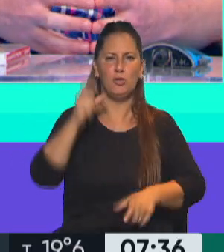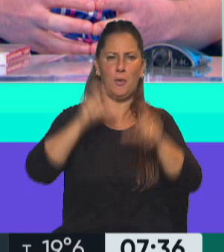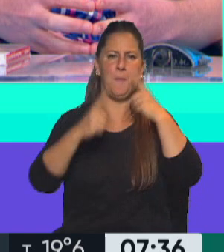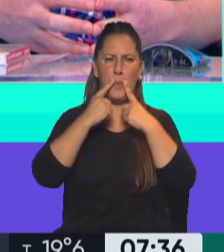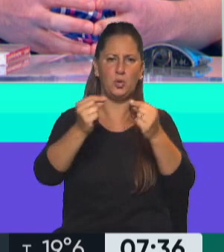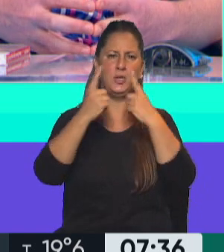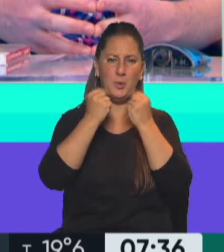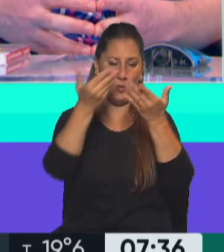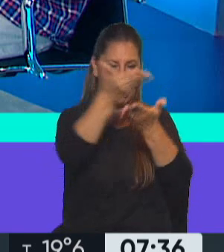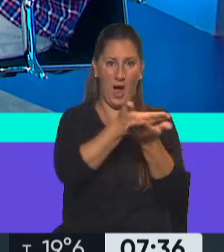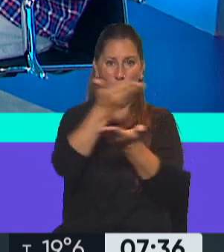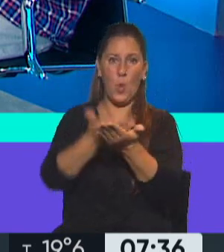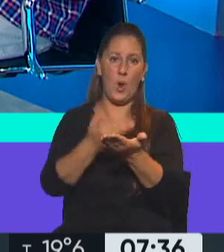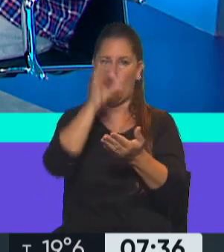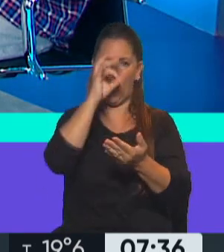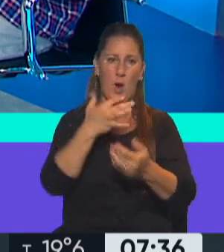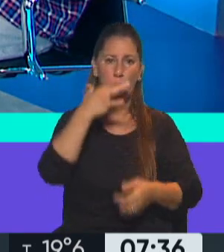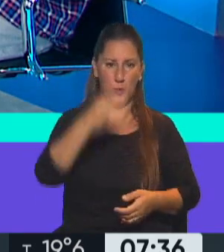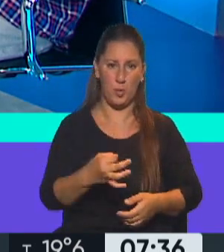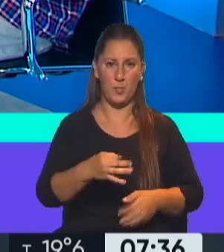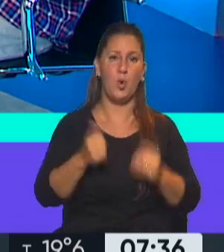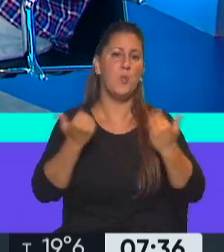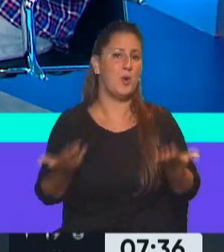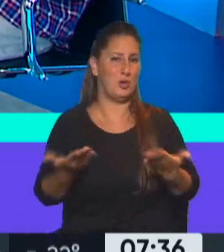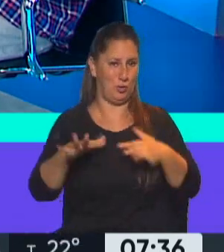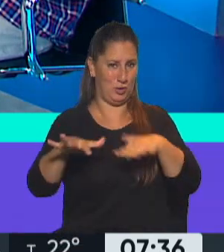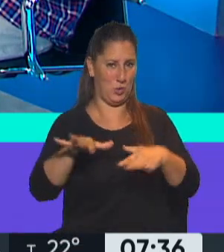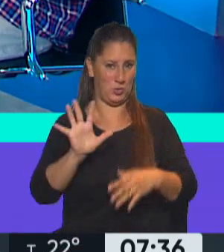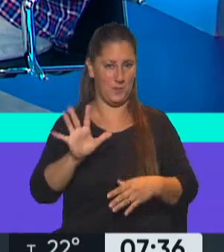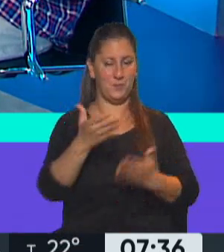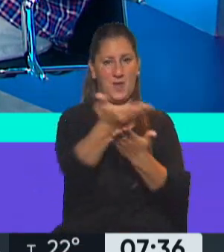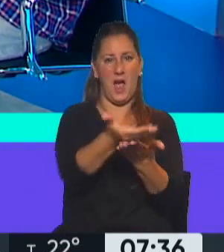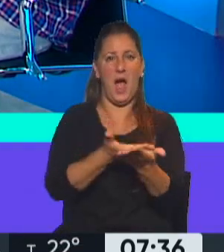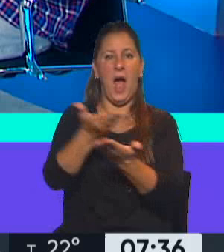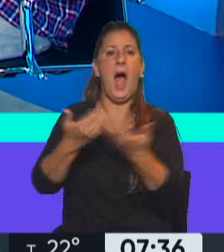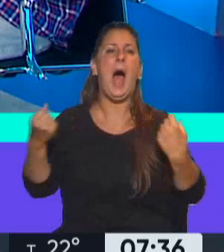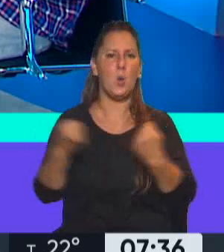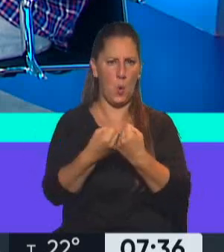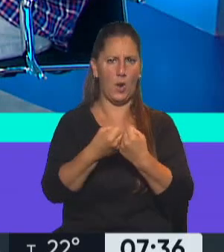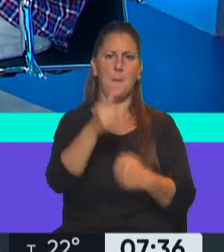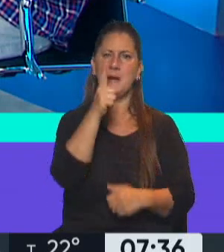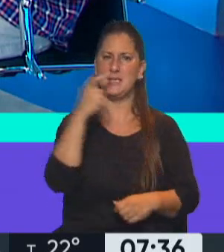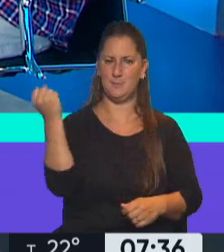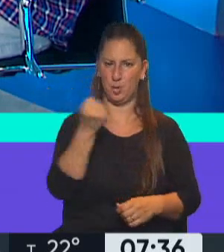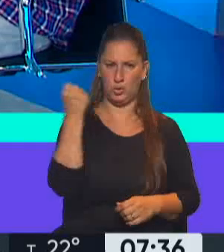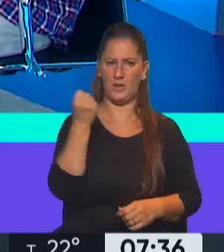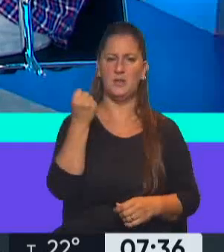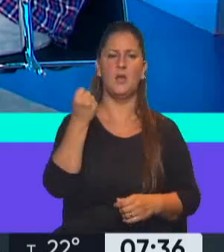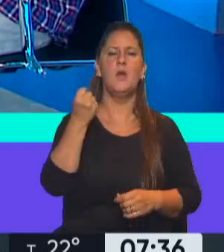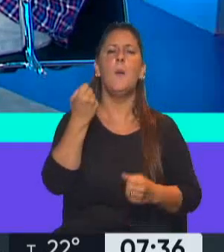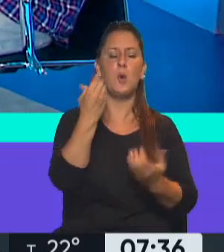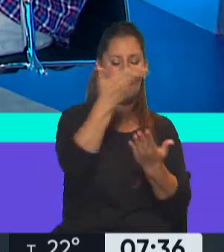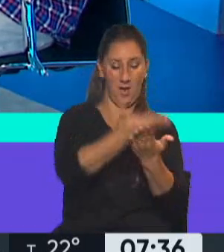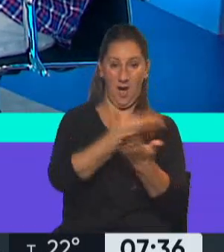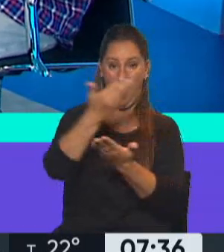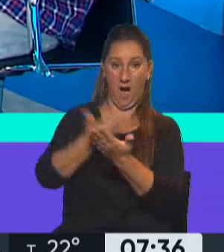acuerdos nunca se llevaron a cabo. Por eso se llega a esta situación. A ver, el tema de los acuerdos me parece un punto importante, ¿no? Vos decís, Ignacio, no se llevaron a